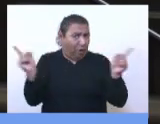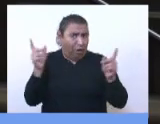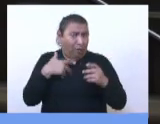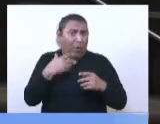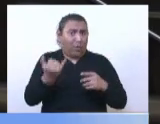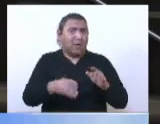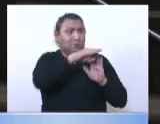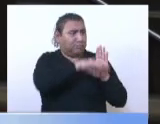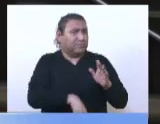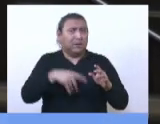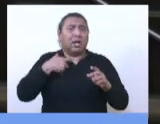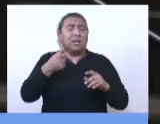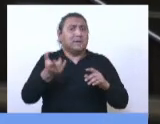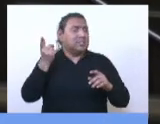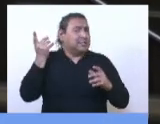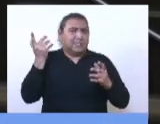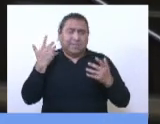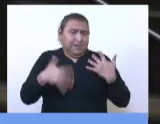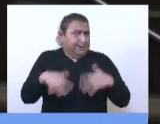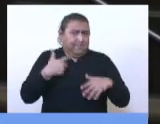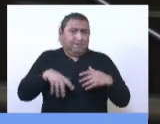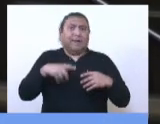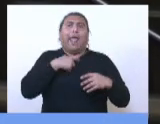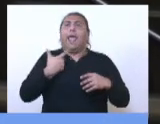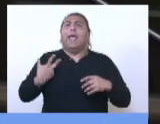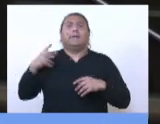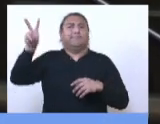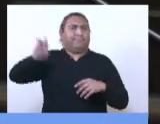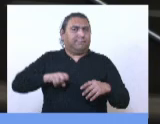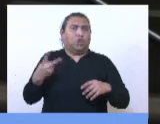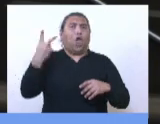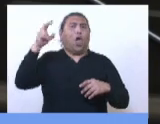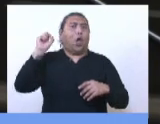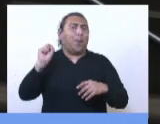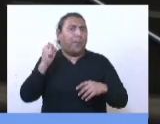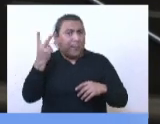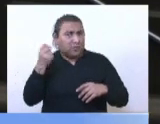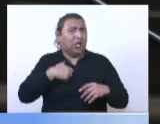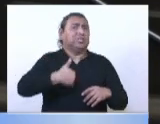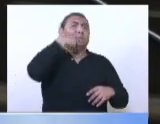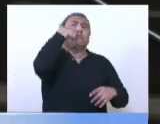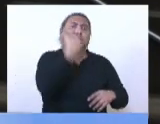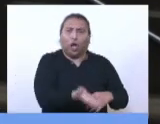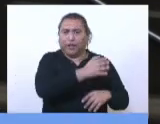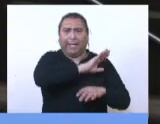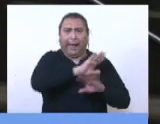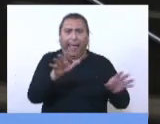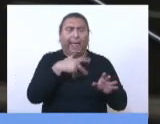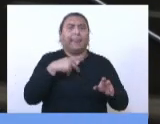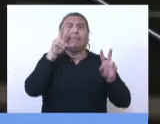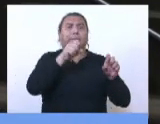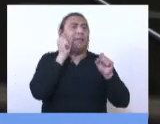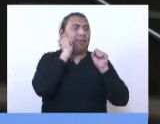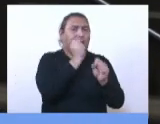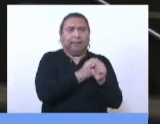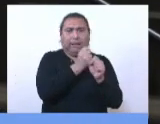esquemas que son abusivos y cuando por ganar dos pesos le importa tres pitos el tema del trabajador y ponen los